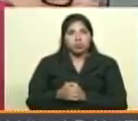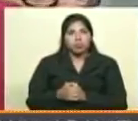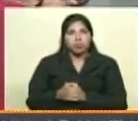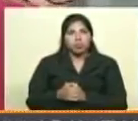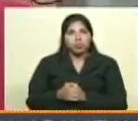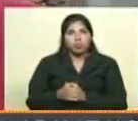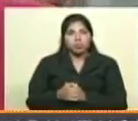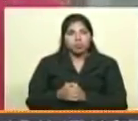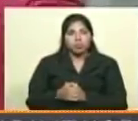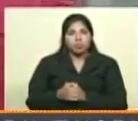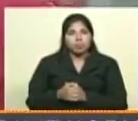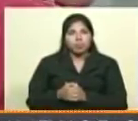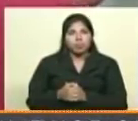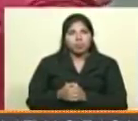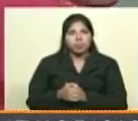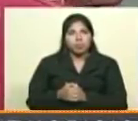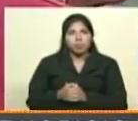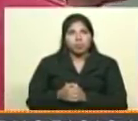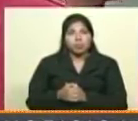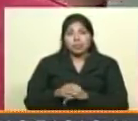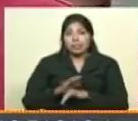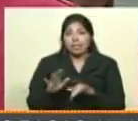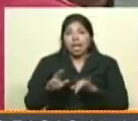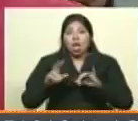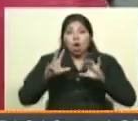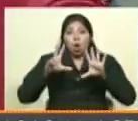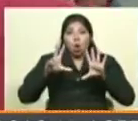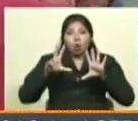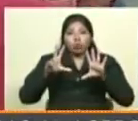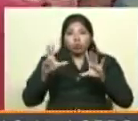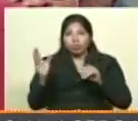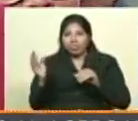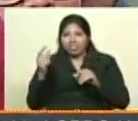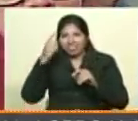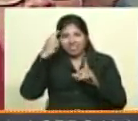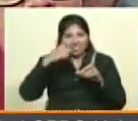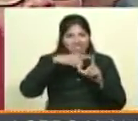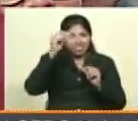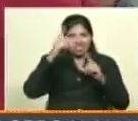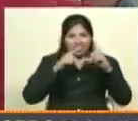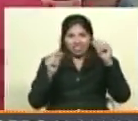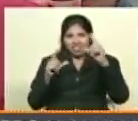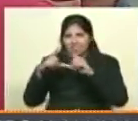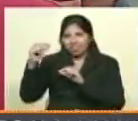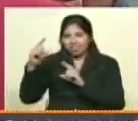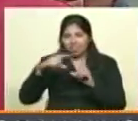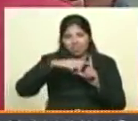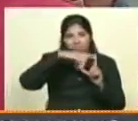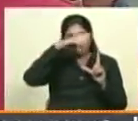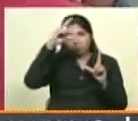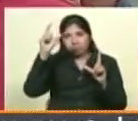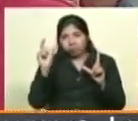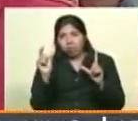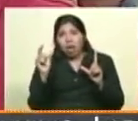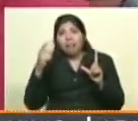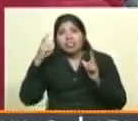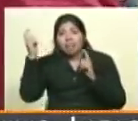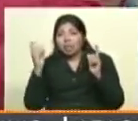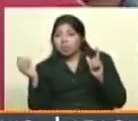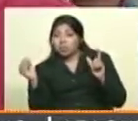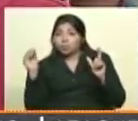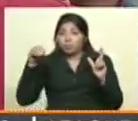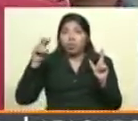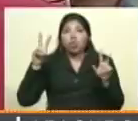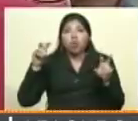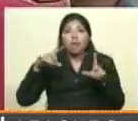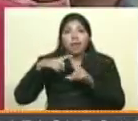Hugo Chávez, incorporar la octava estrella de la provincia de Guayana, de Angostura, cuando vamos